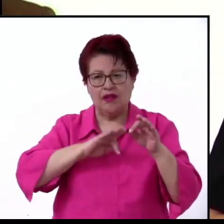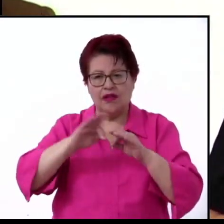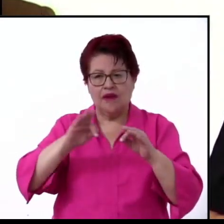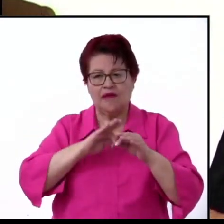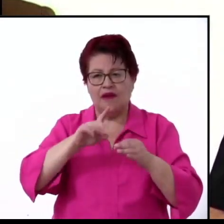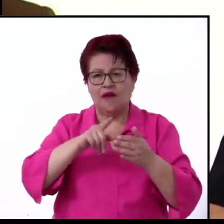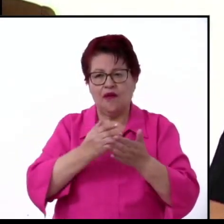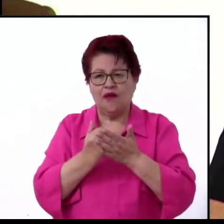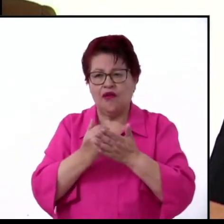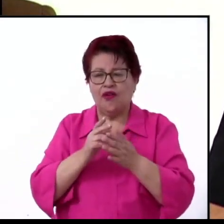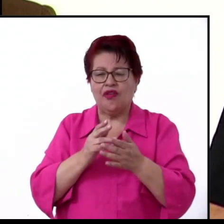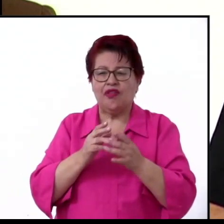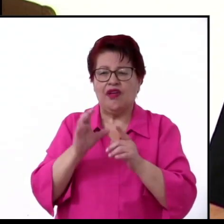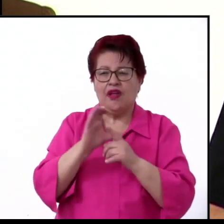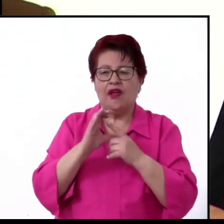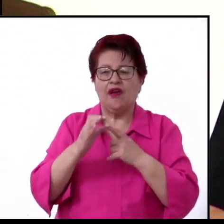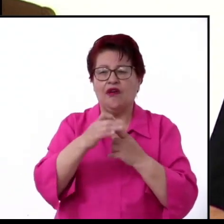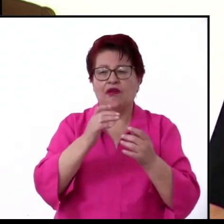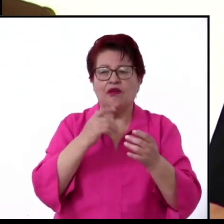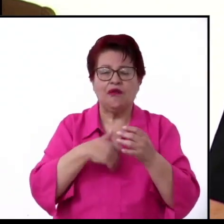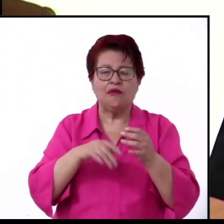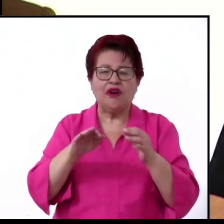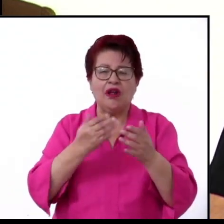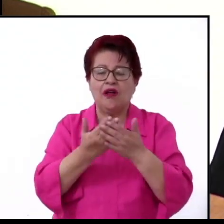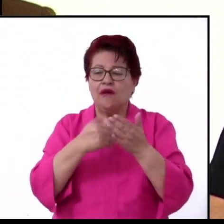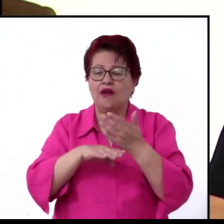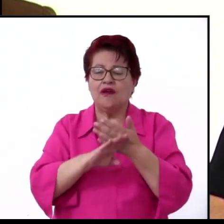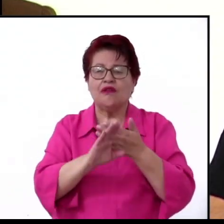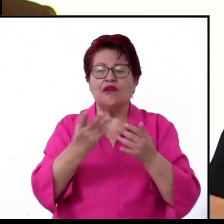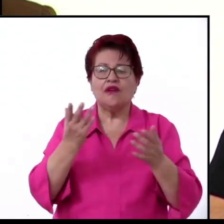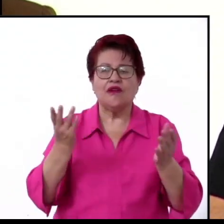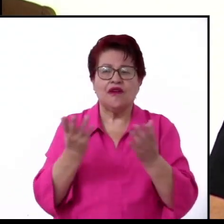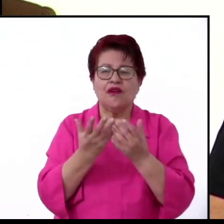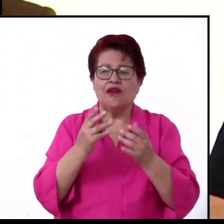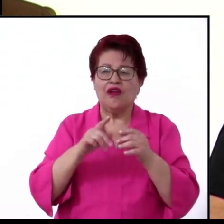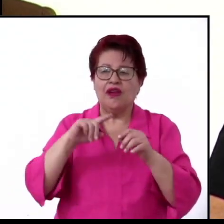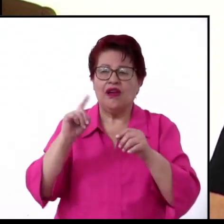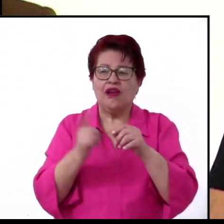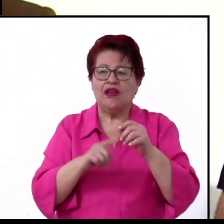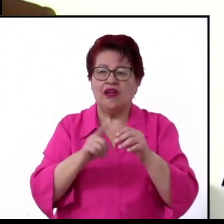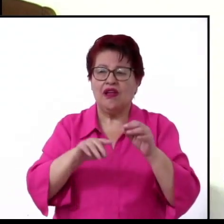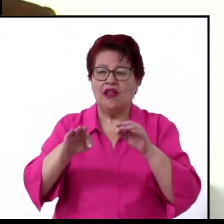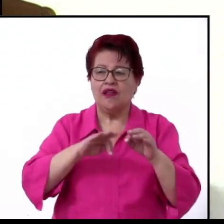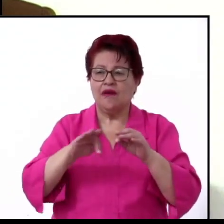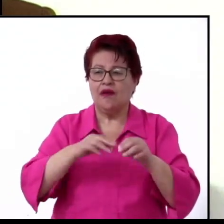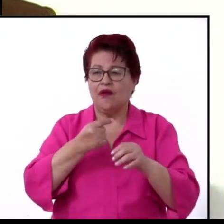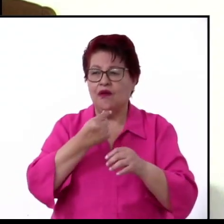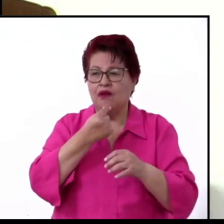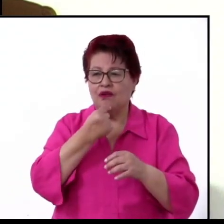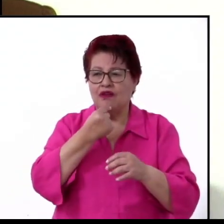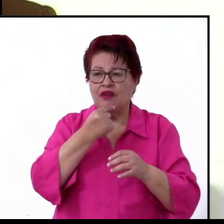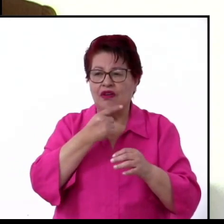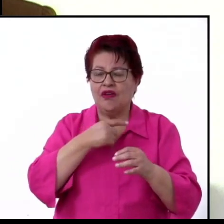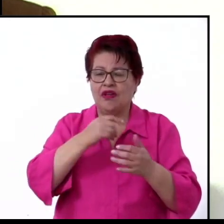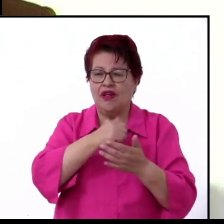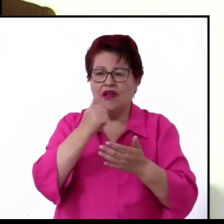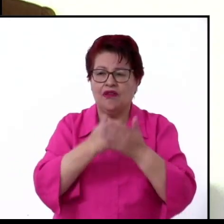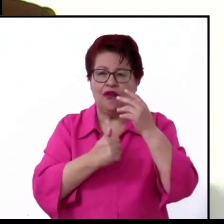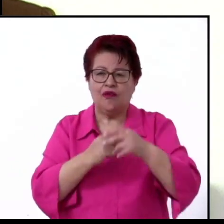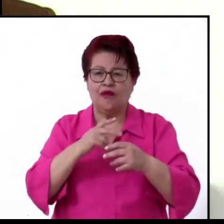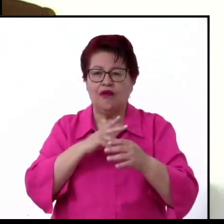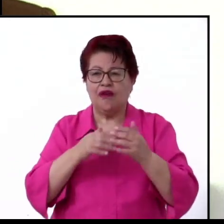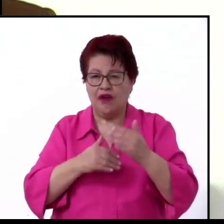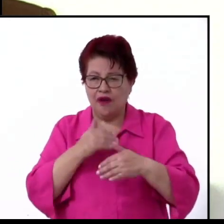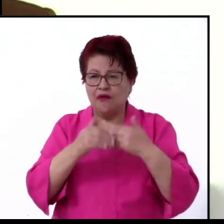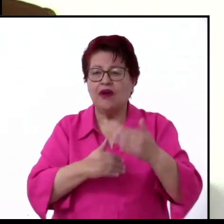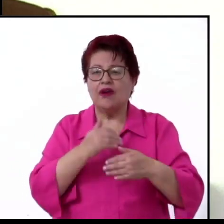de la Comisión Interdependencial para la Prevención y Erradicación del Trabajo Infantil de la Ciudad de México. Esto lo pusimos en